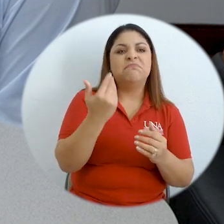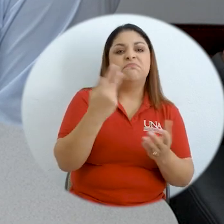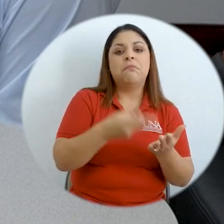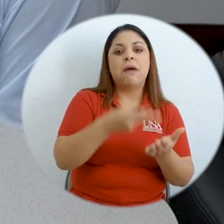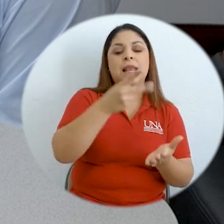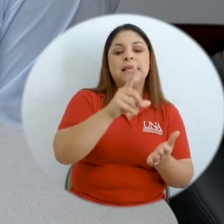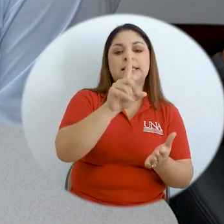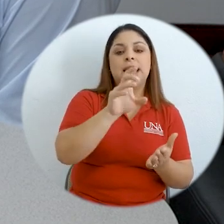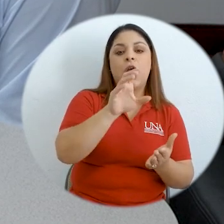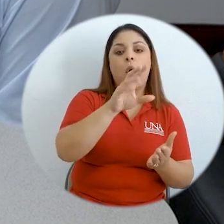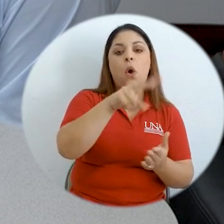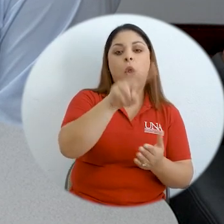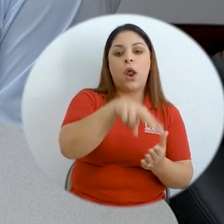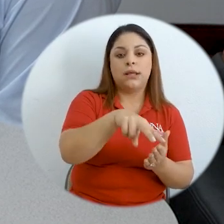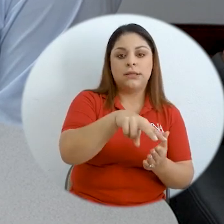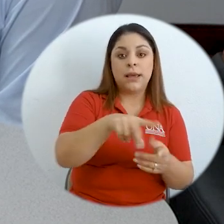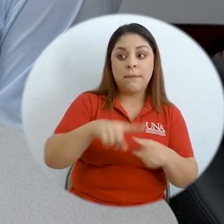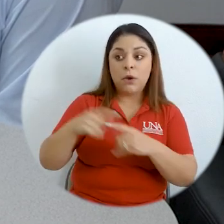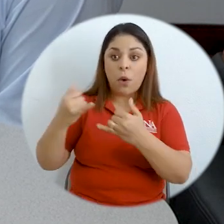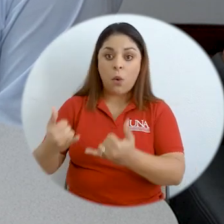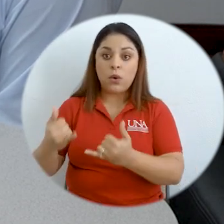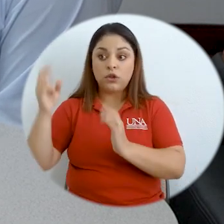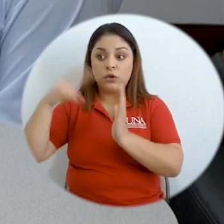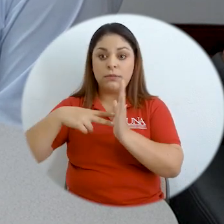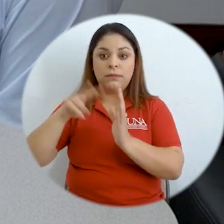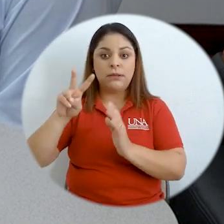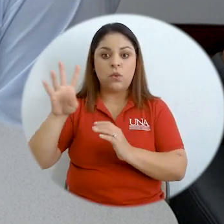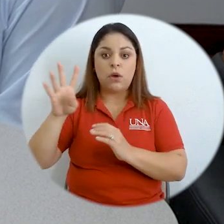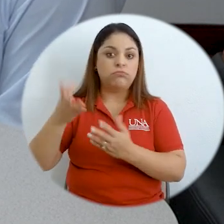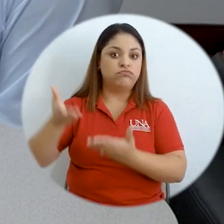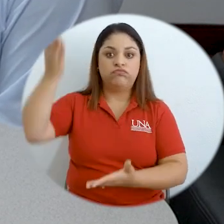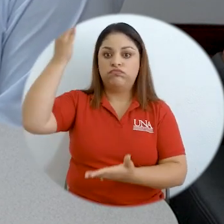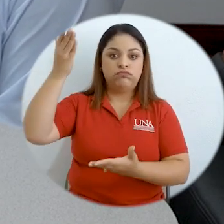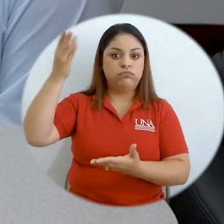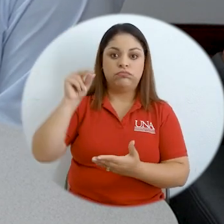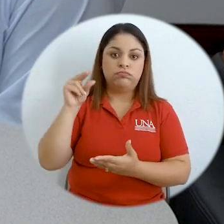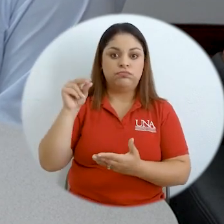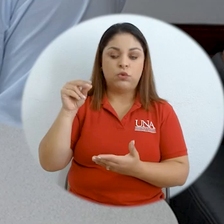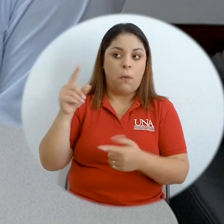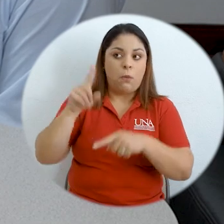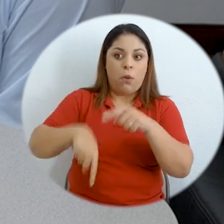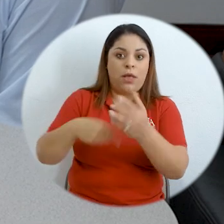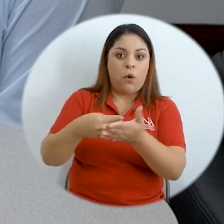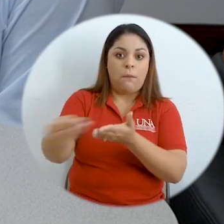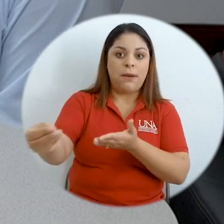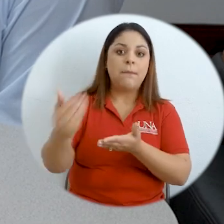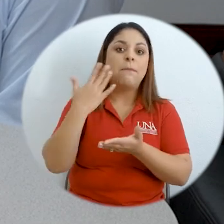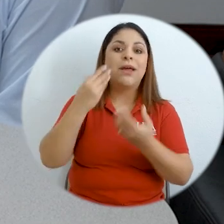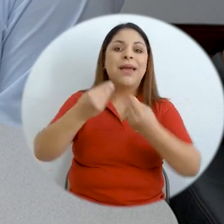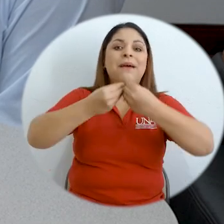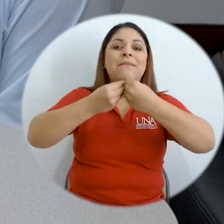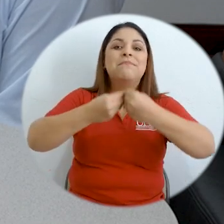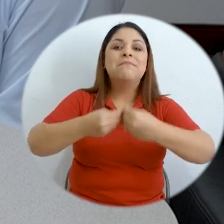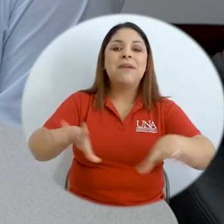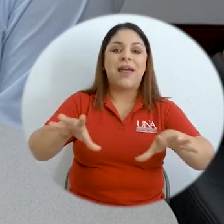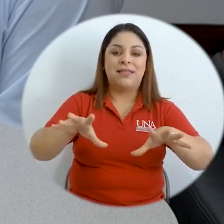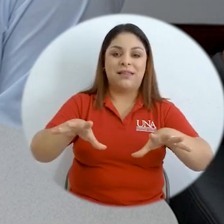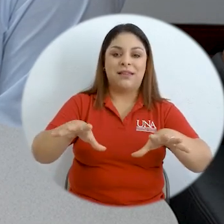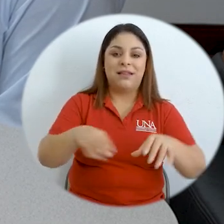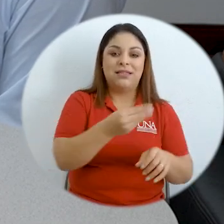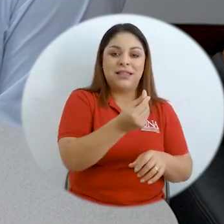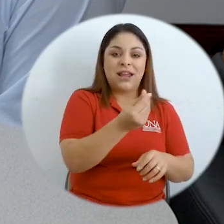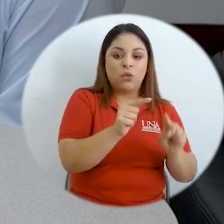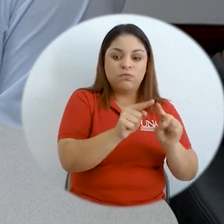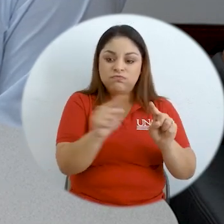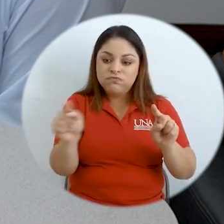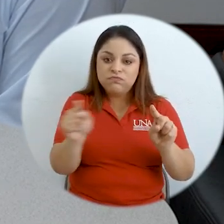ahora no lo podemos Cuentas comprar y cuentos en el 2024, porque tenemos una pérdida que está estimada técnicamente